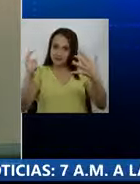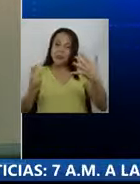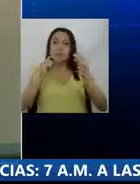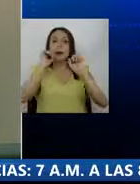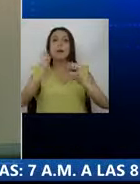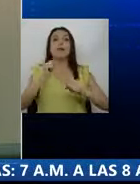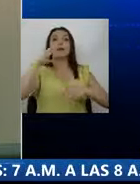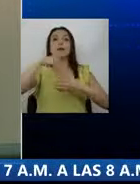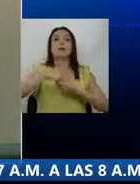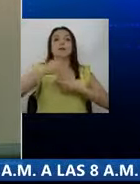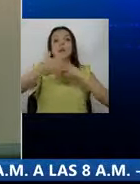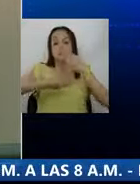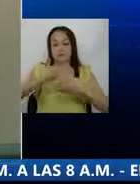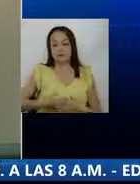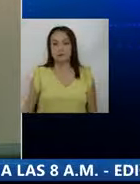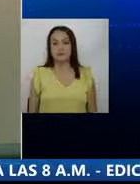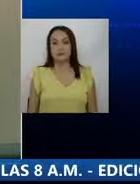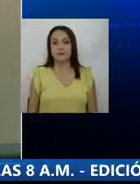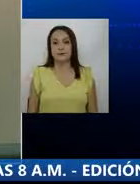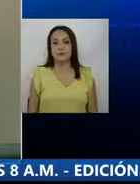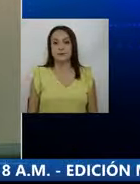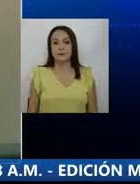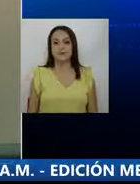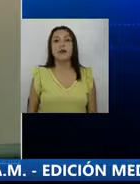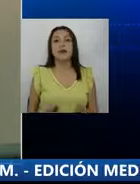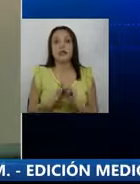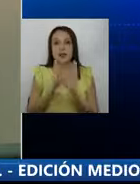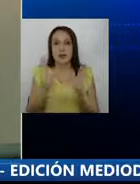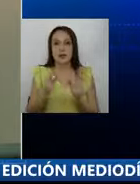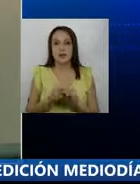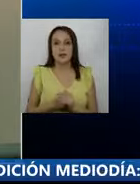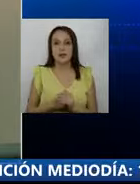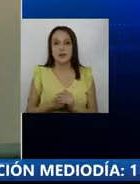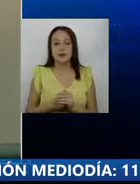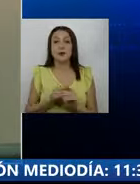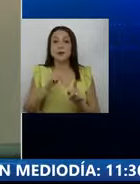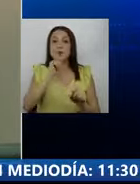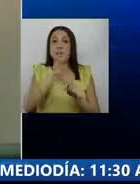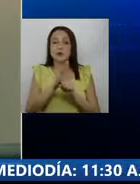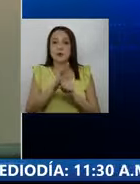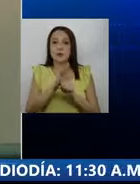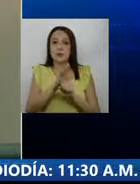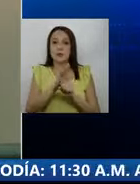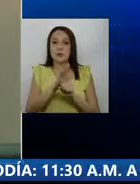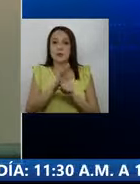lleve a cabo y por supuesto en cumplimiento de cualquier